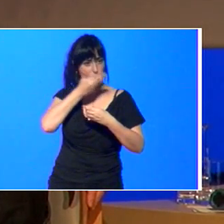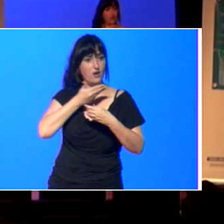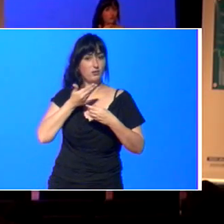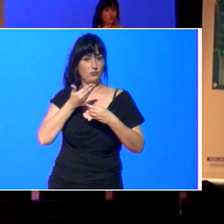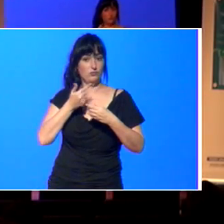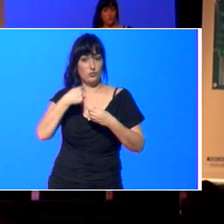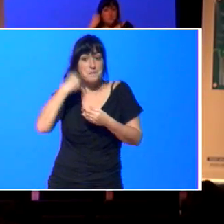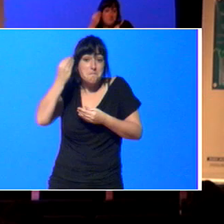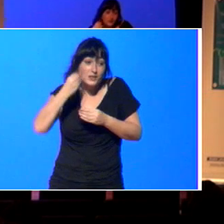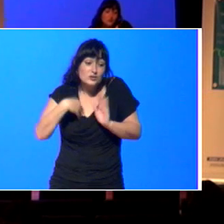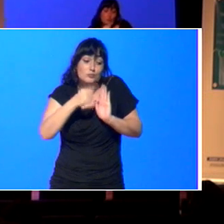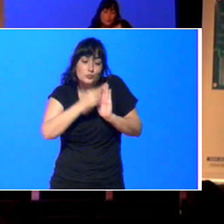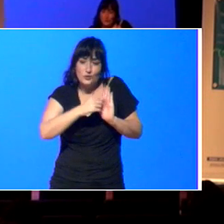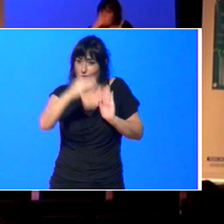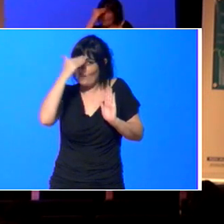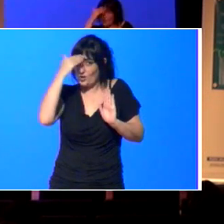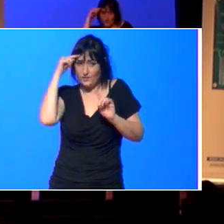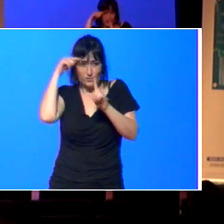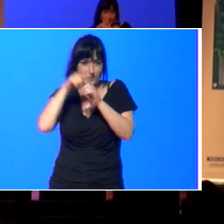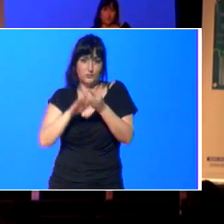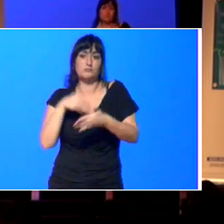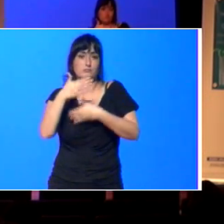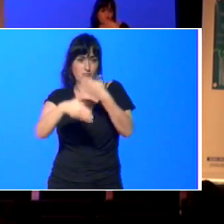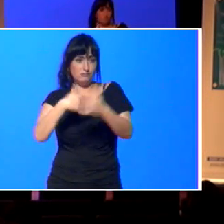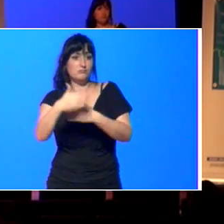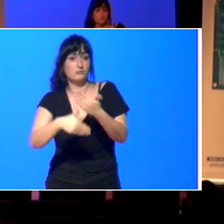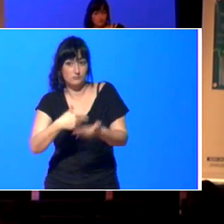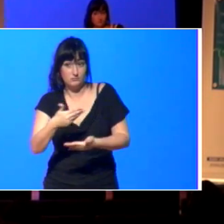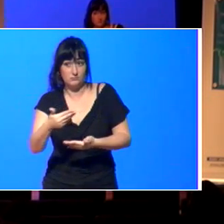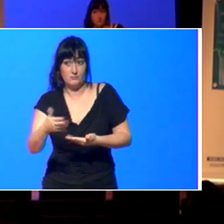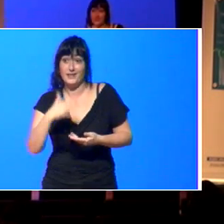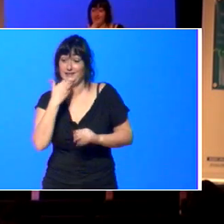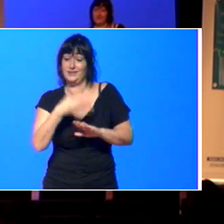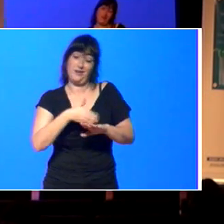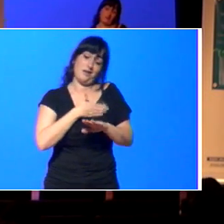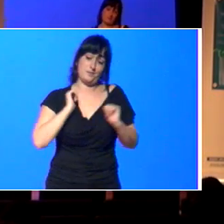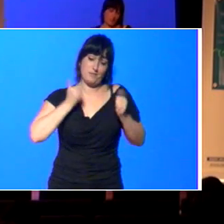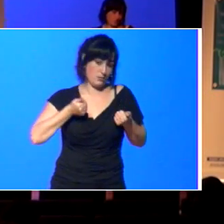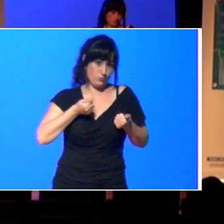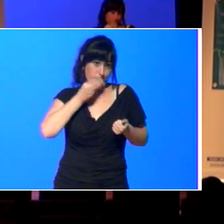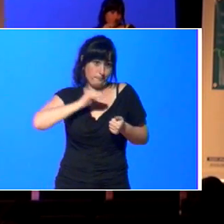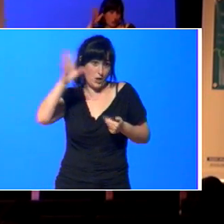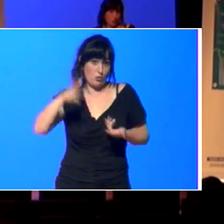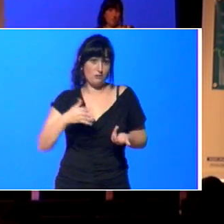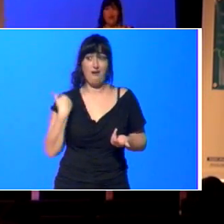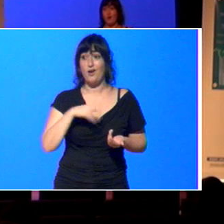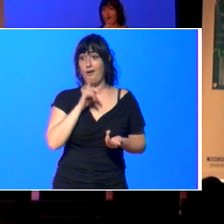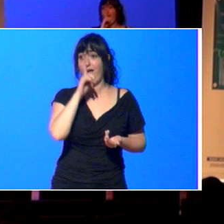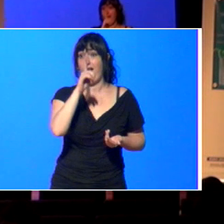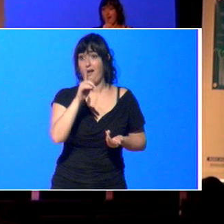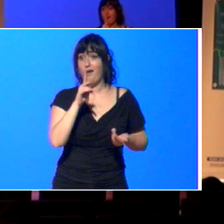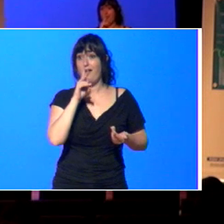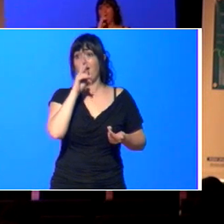clave fundamental para desarrollar eso. Pero cuanto antes empecemos, mejor. Cada año que pasa es un año